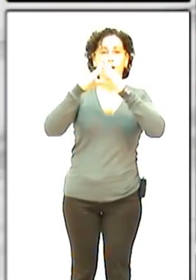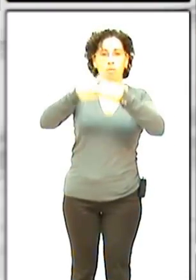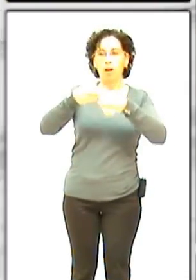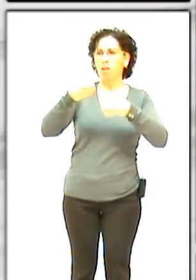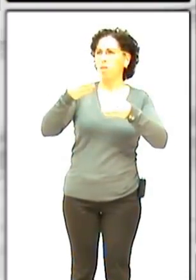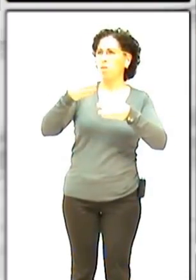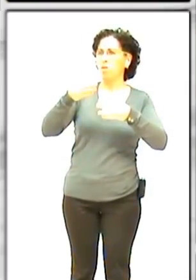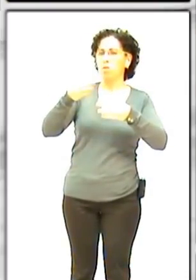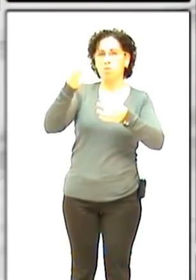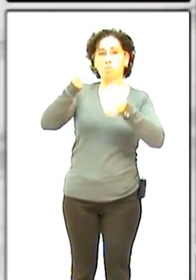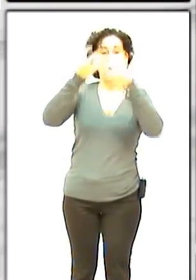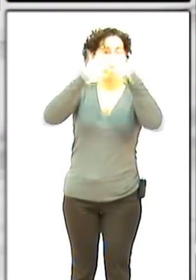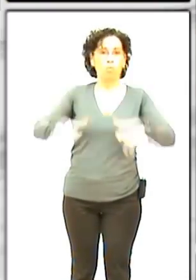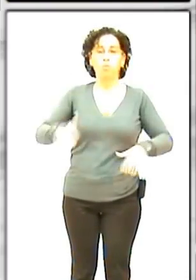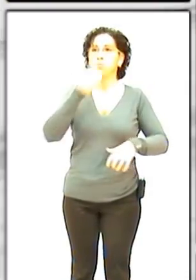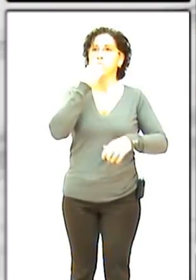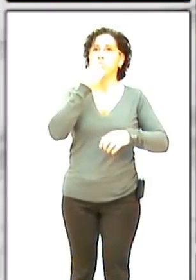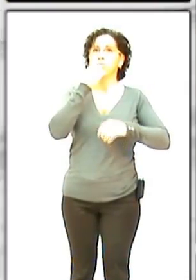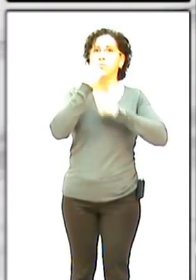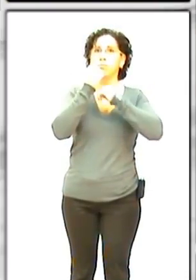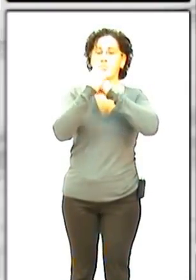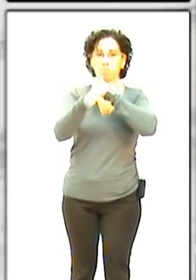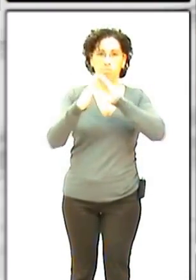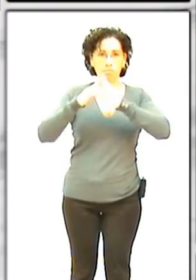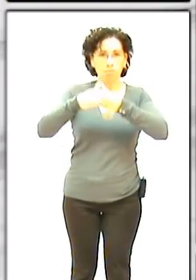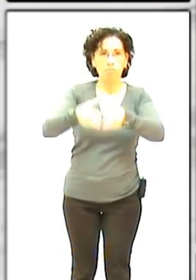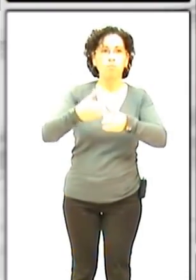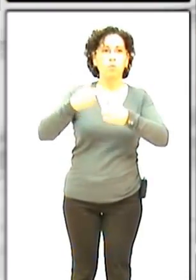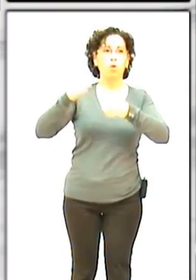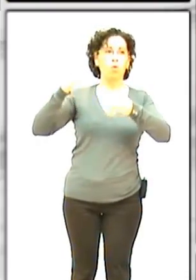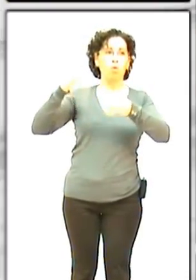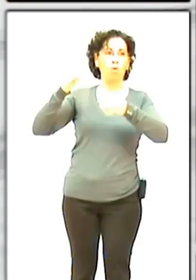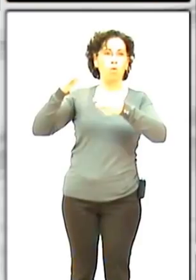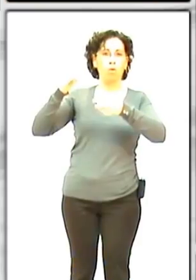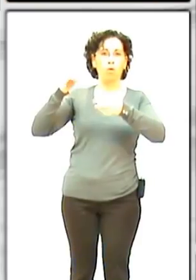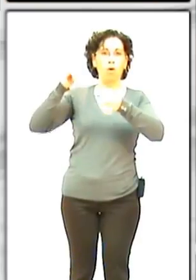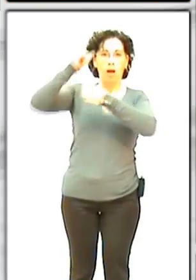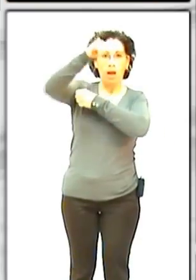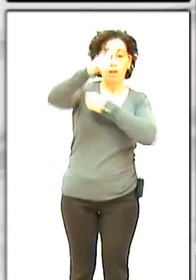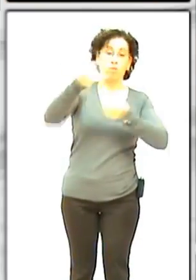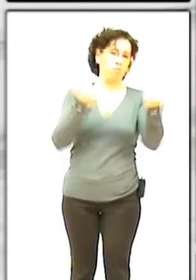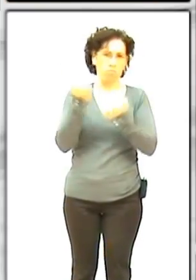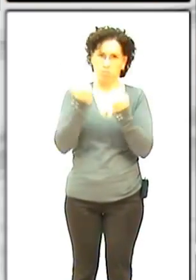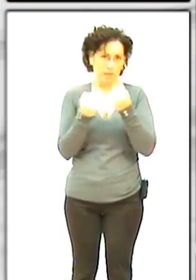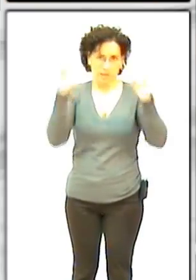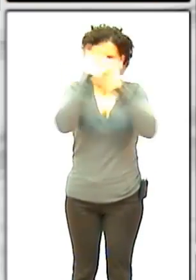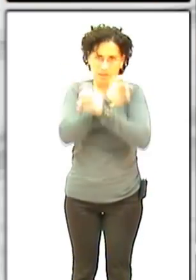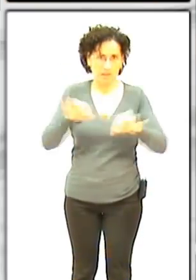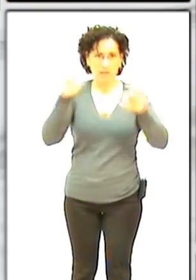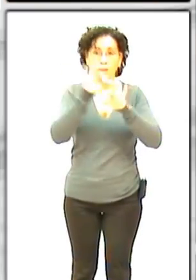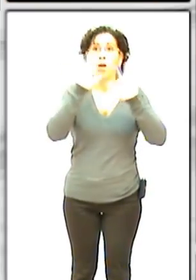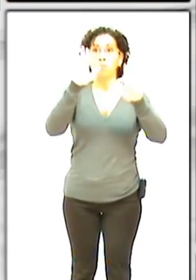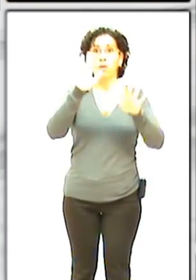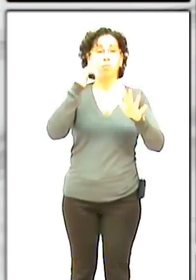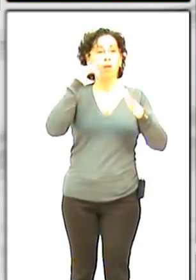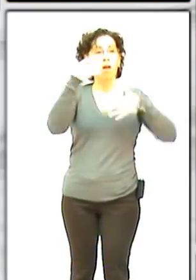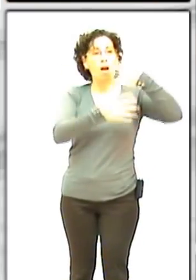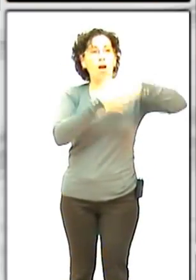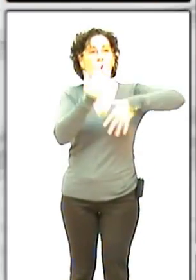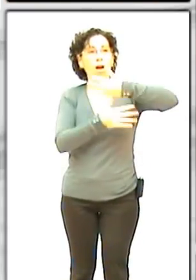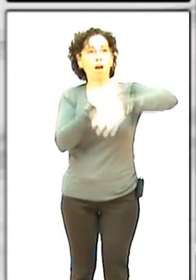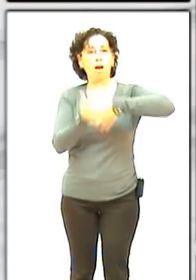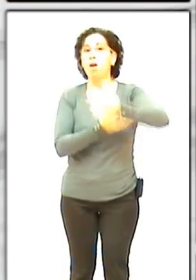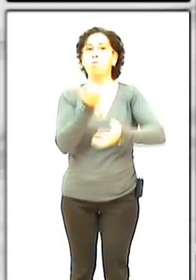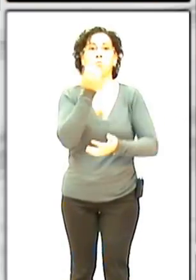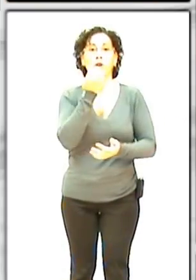medios marítimos o en medios aéreos, evidentemente no en medios automovilísticos, pero eso ha supuesto que hoy en día salgamos a correr y